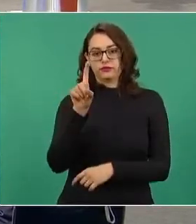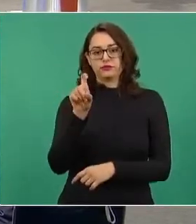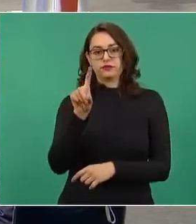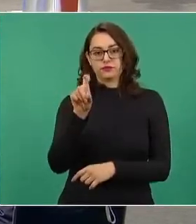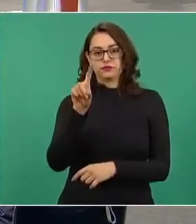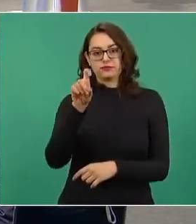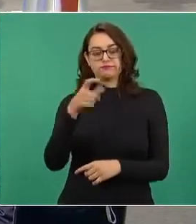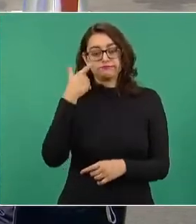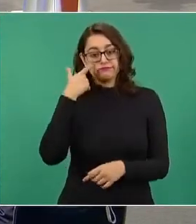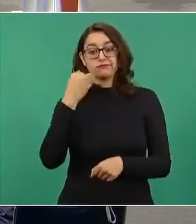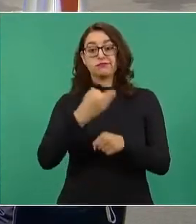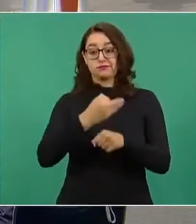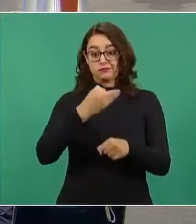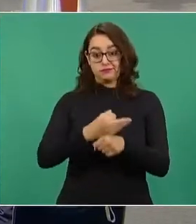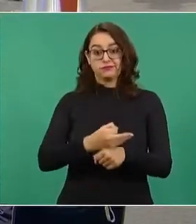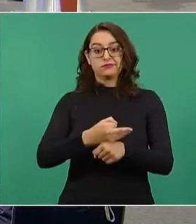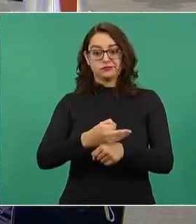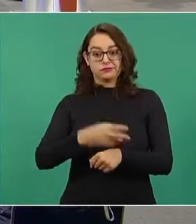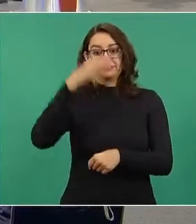Así estamos.